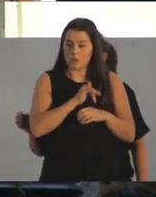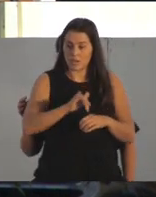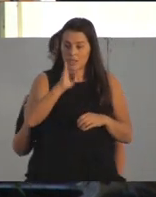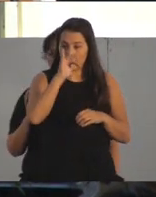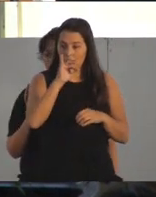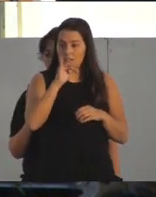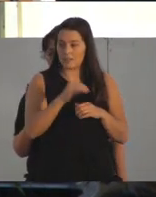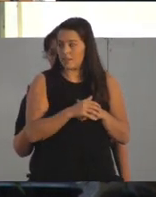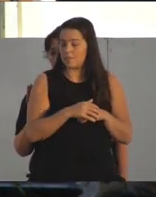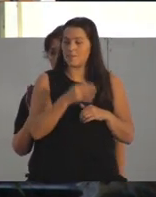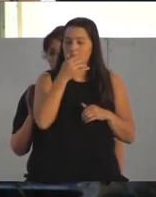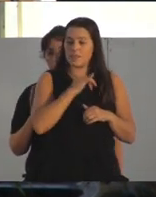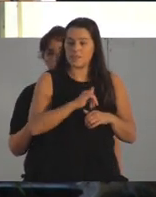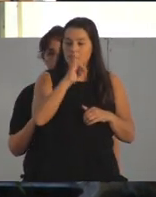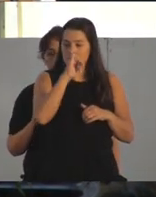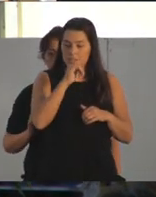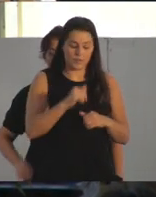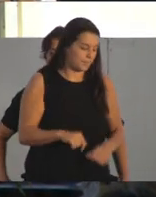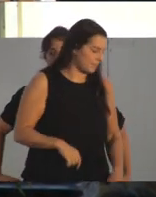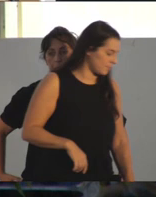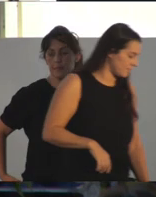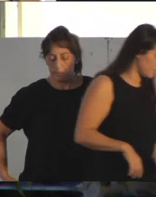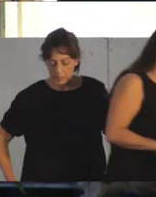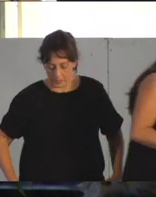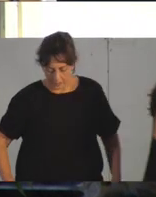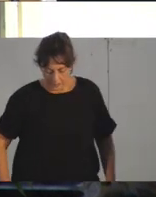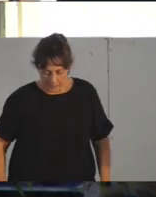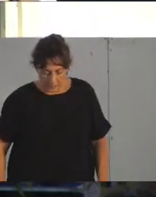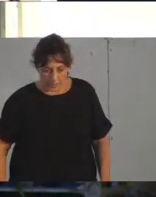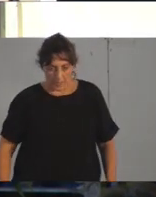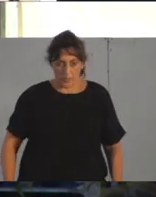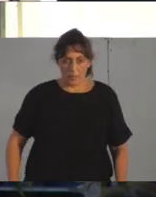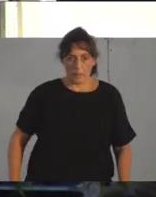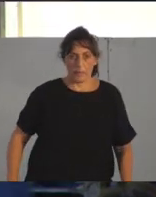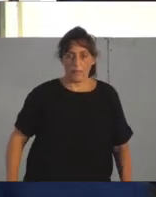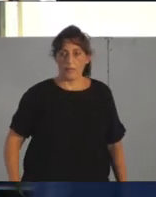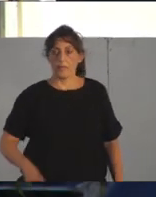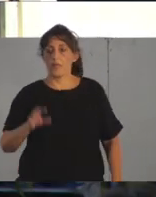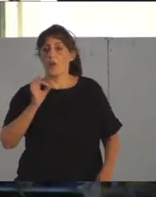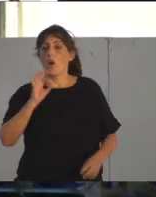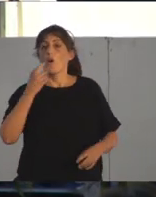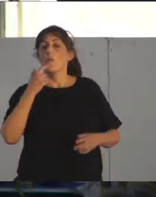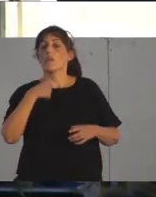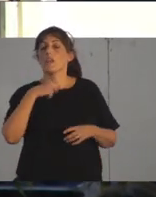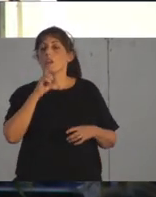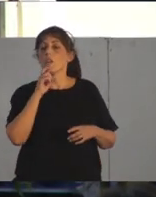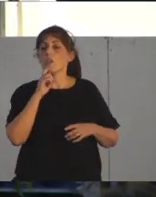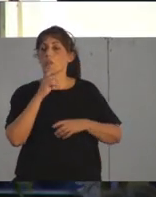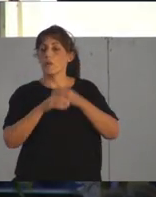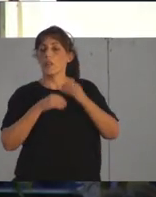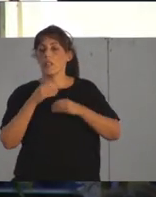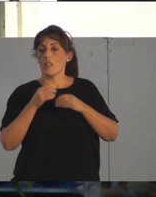aquí antes haría un MEC, una prueba de volumen de viscosidad, o bien antes de darle un líquido haría